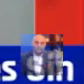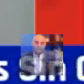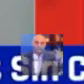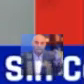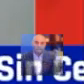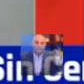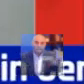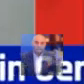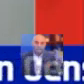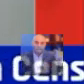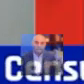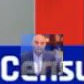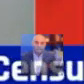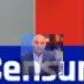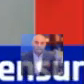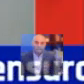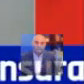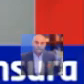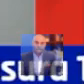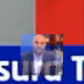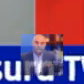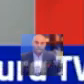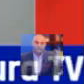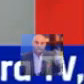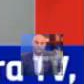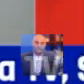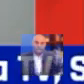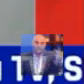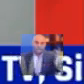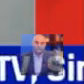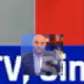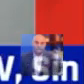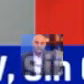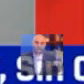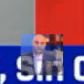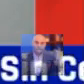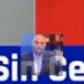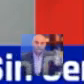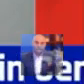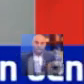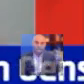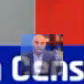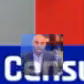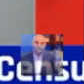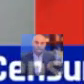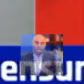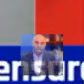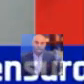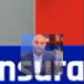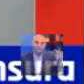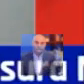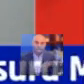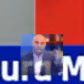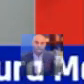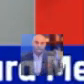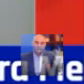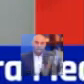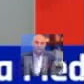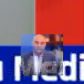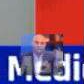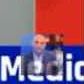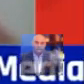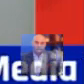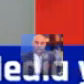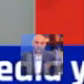nivel primaria, nos vamos a dar cuenta de que hay una denostación en contra de esta palabra. Dicen